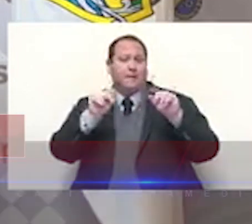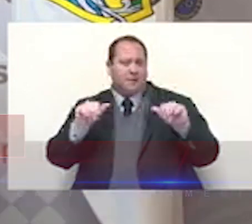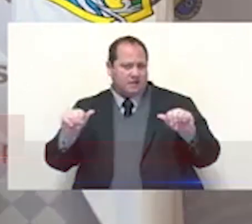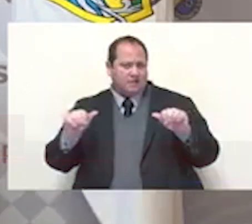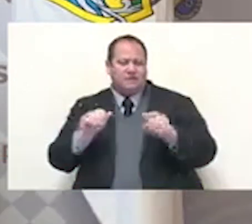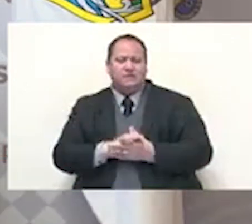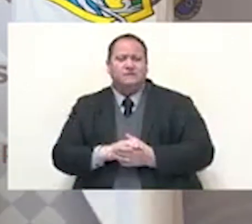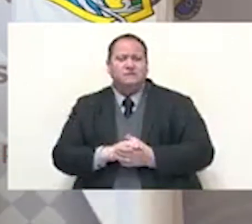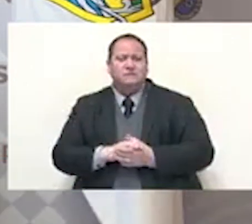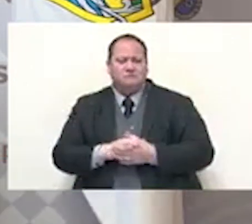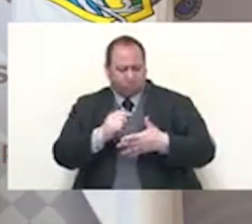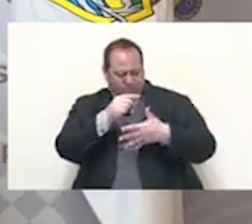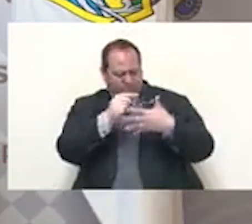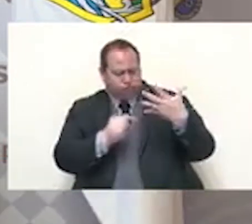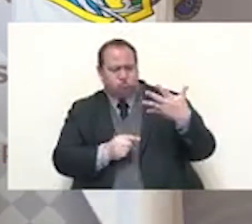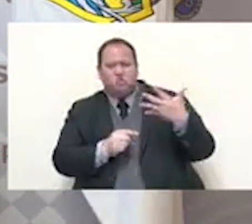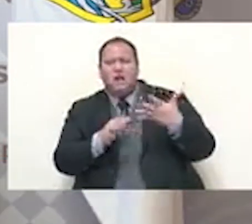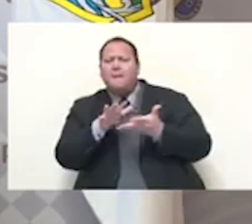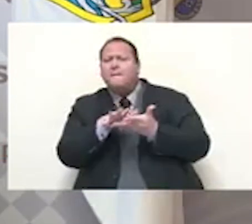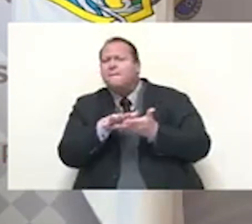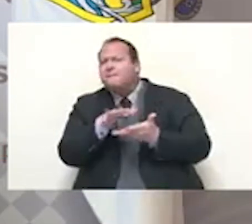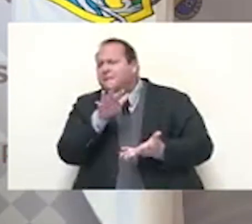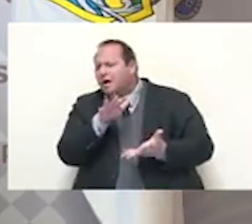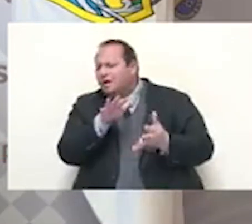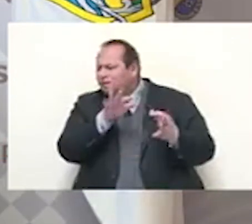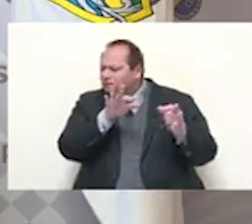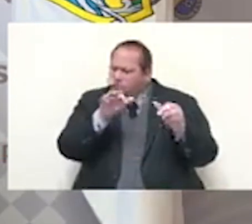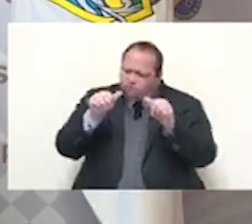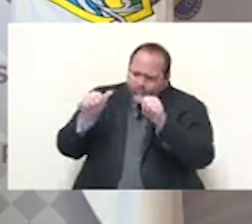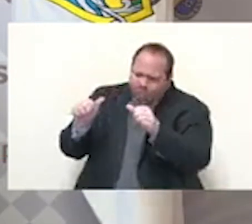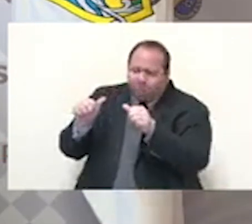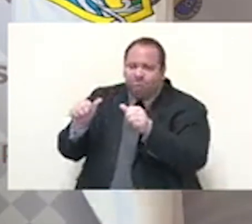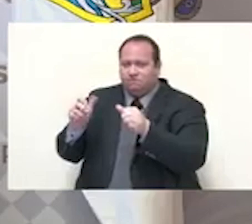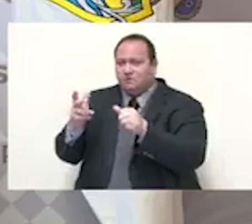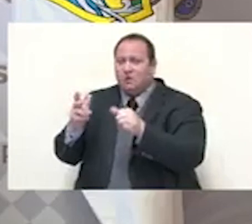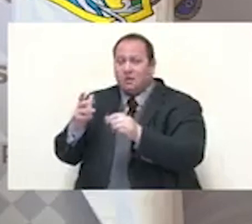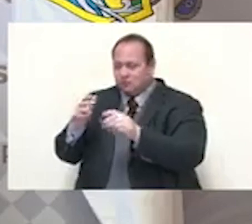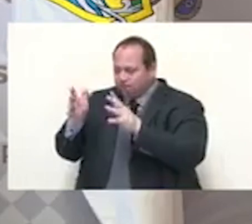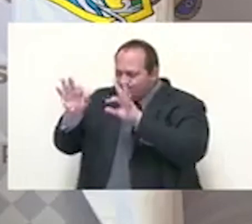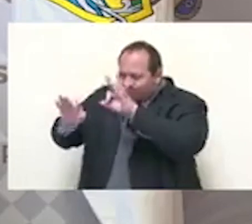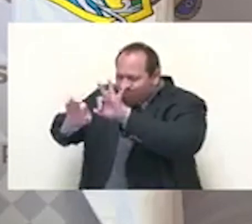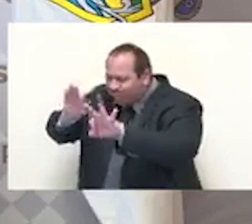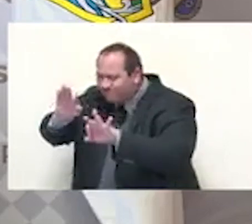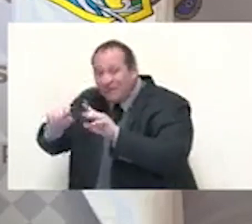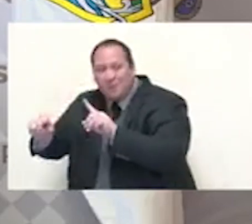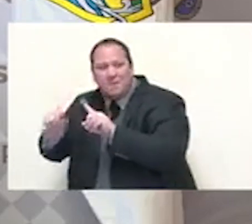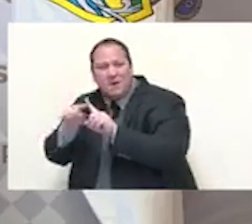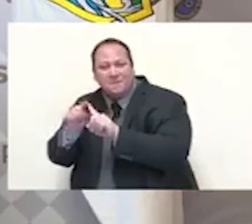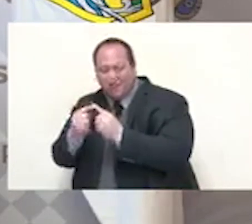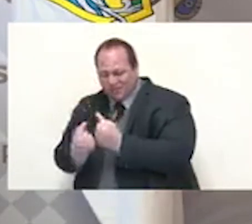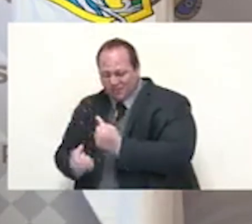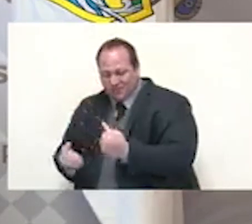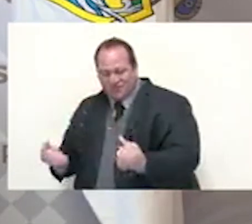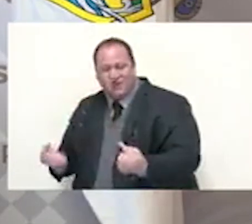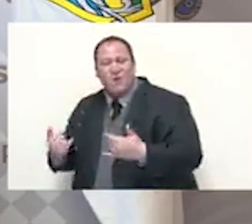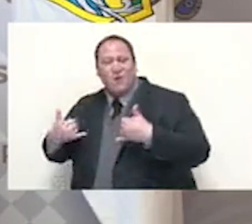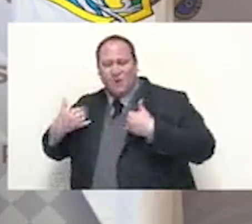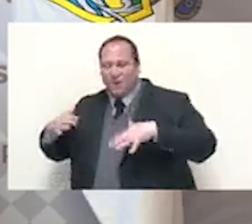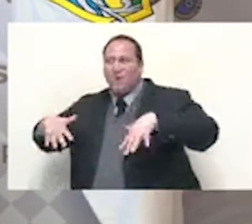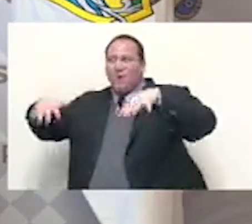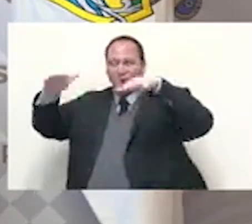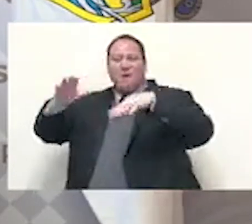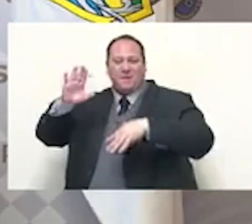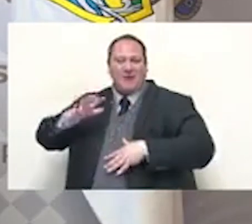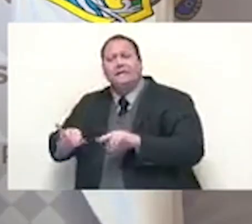La mayoría de estos están enfocados directamente a interactuar de manera positiva con las infancias y las juventudes